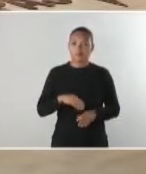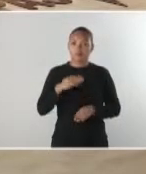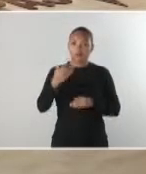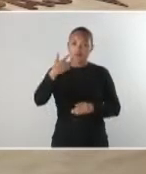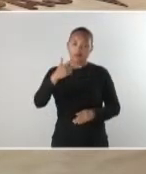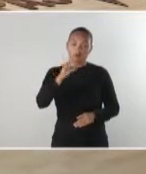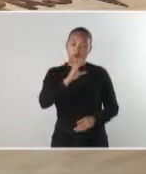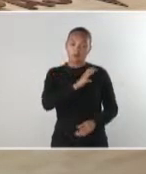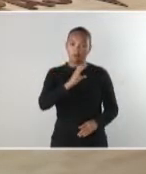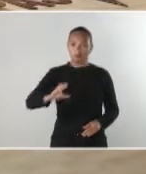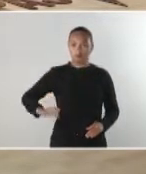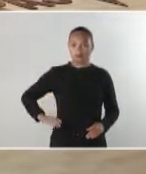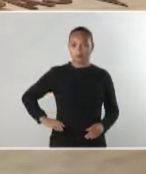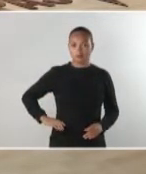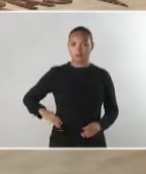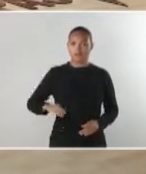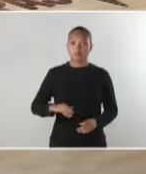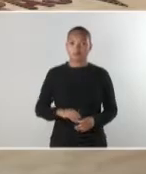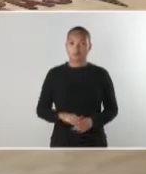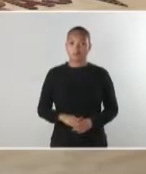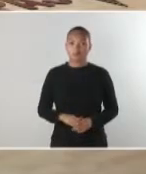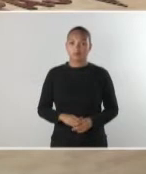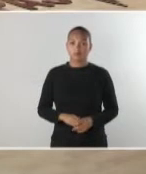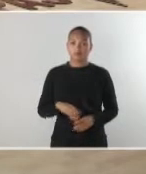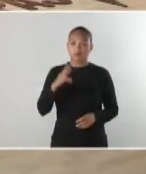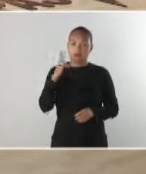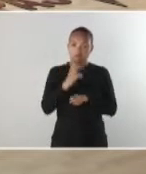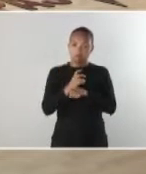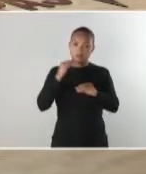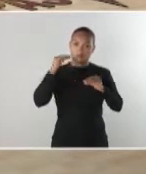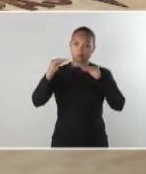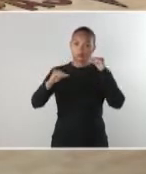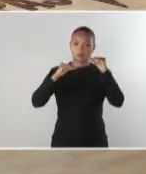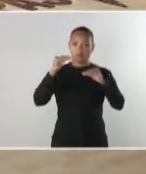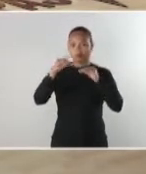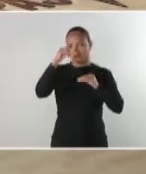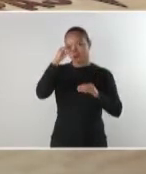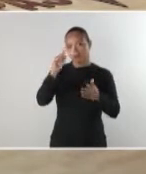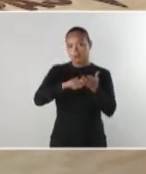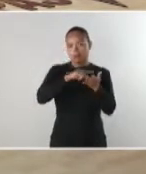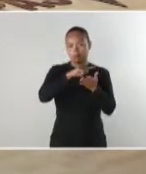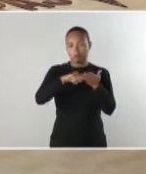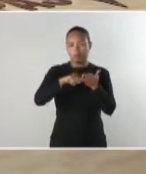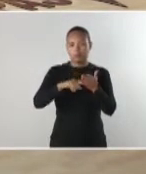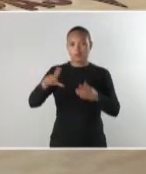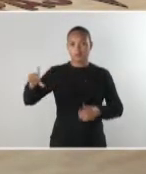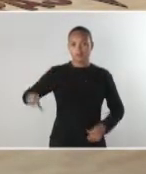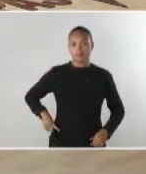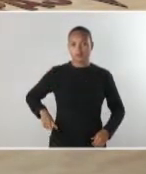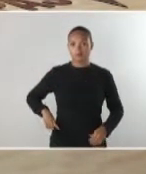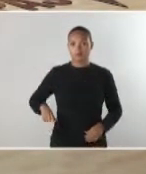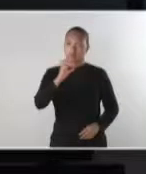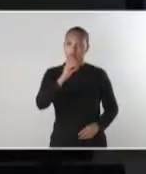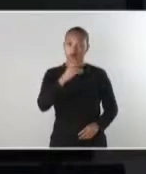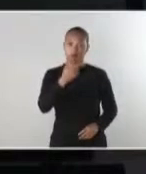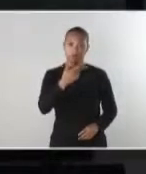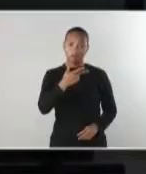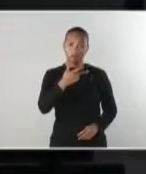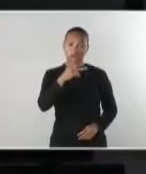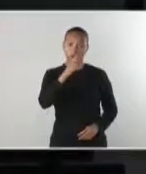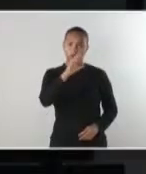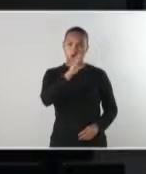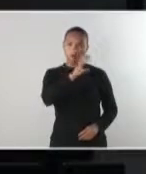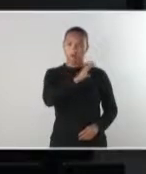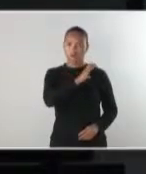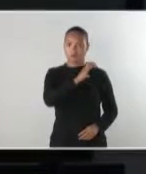Esta actividad se desarrolló en una serie de intervenciones en donde los 8 candidatos a la gubernatura expusieron cada una de sus propuestas